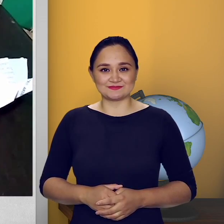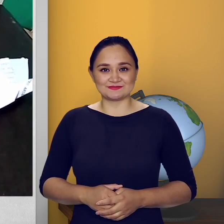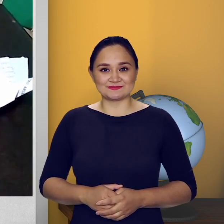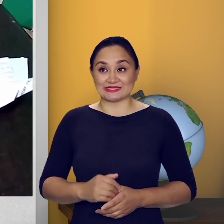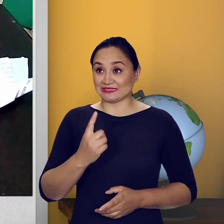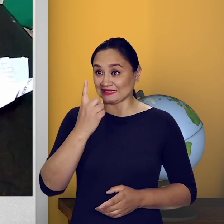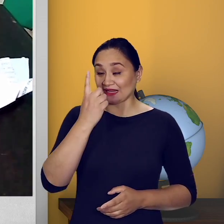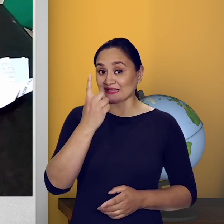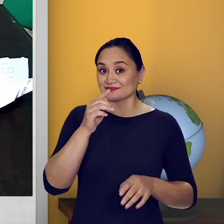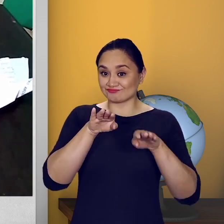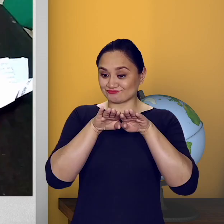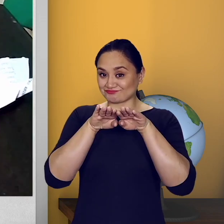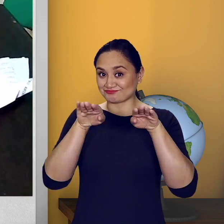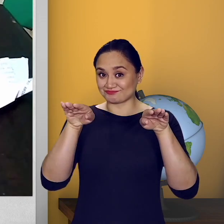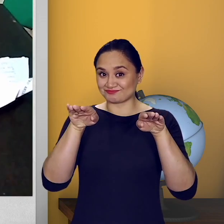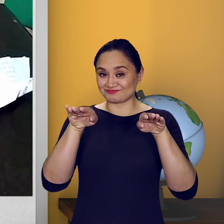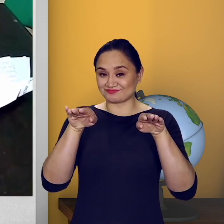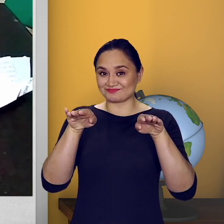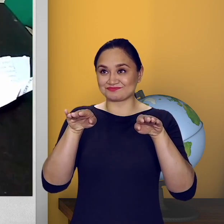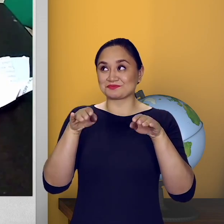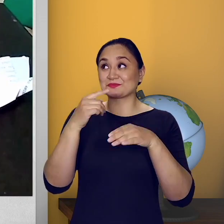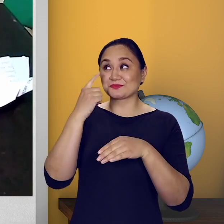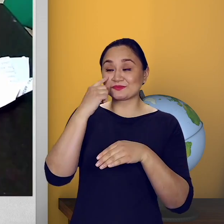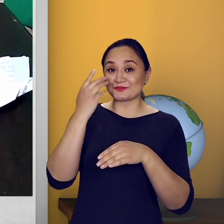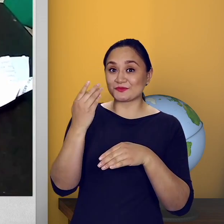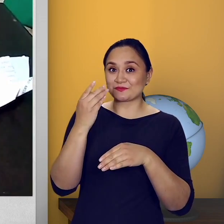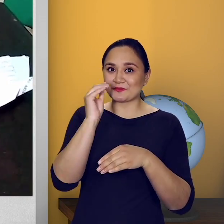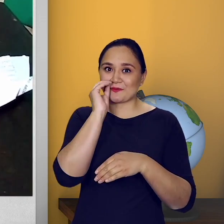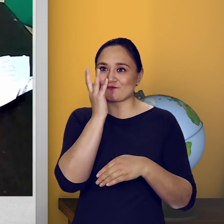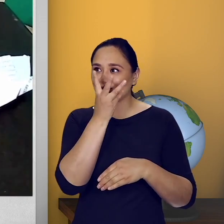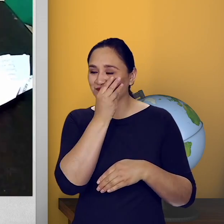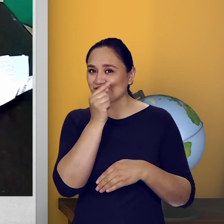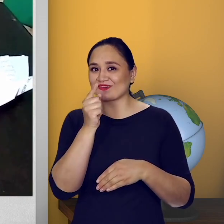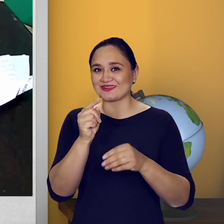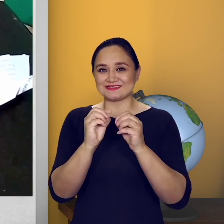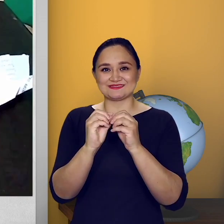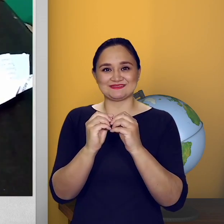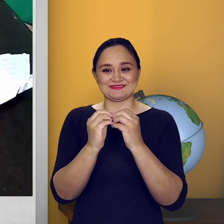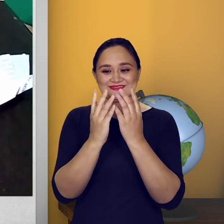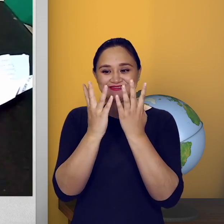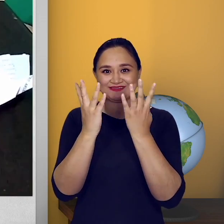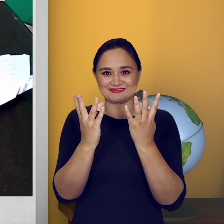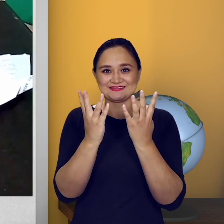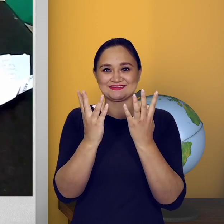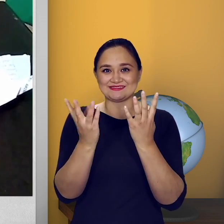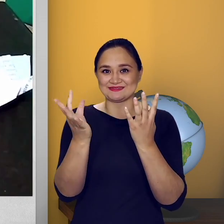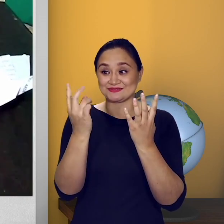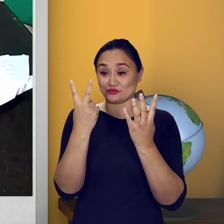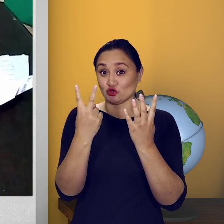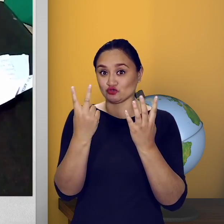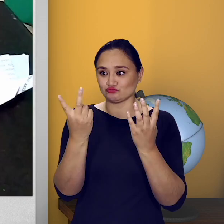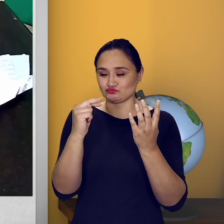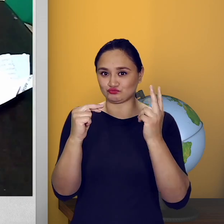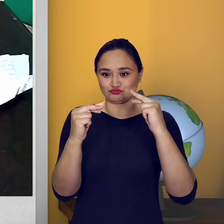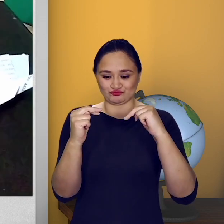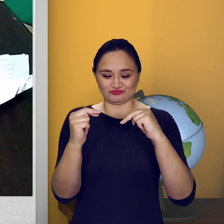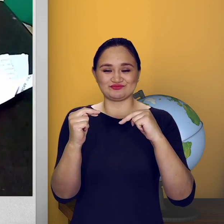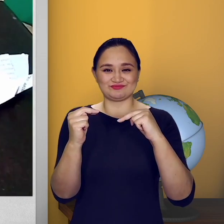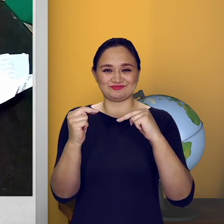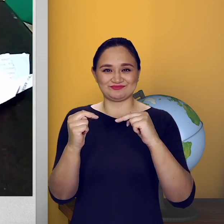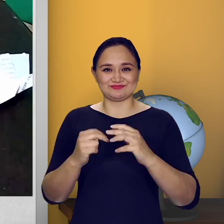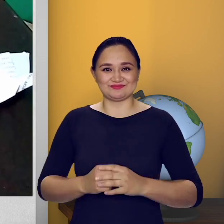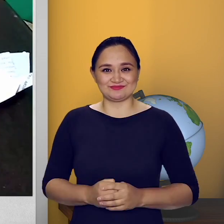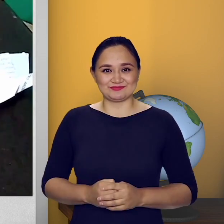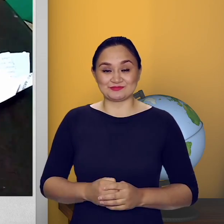En la parte superior nos va a quedar como una flor. A esta la vamos a abrir y doblar las dos puntas hacia